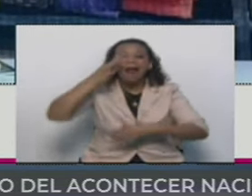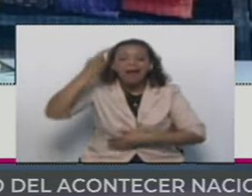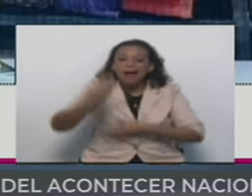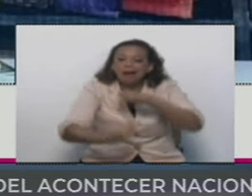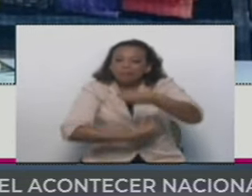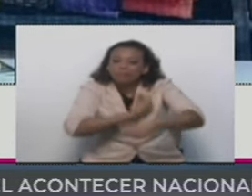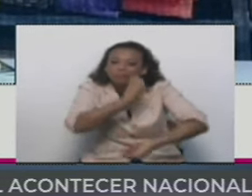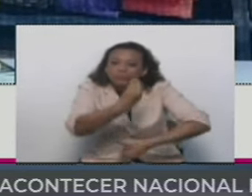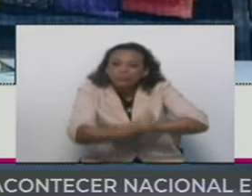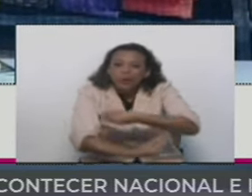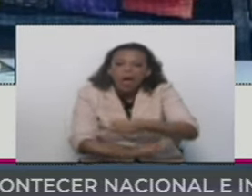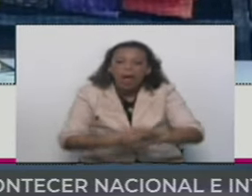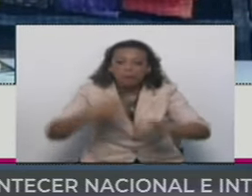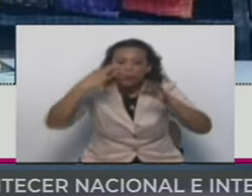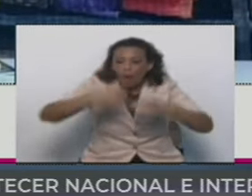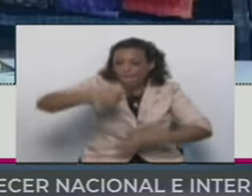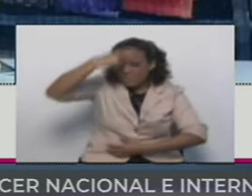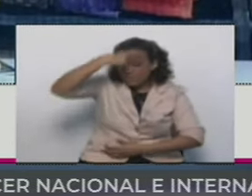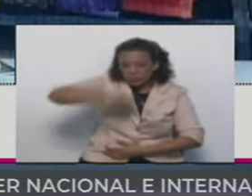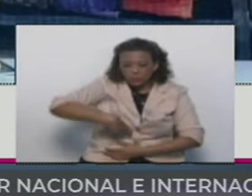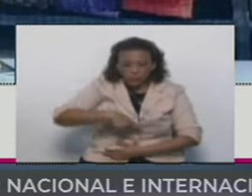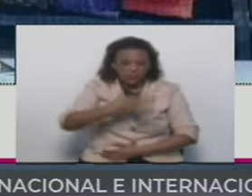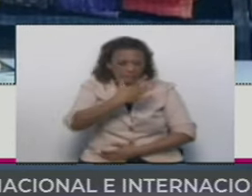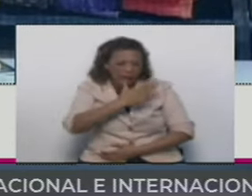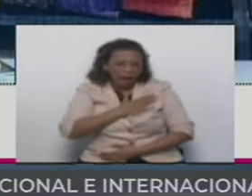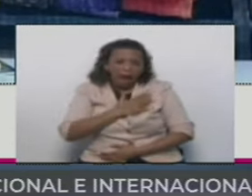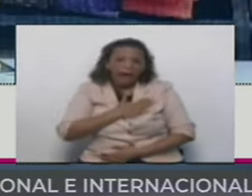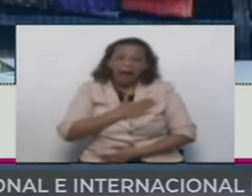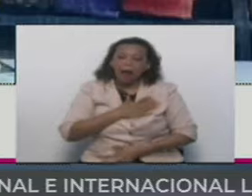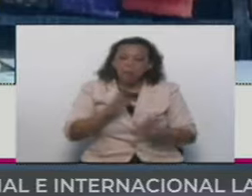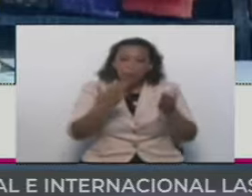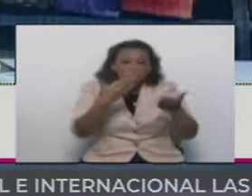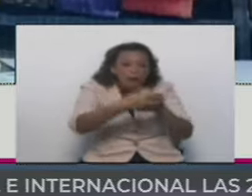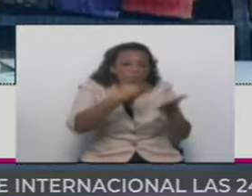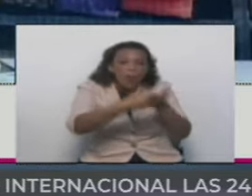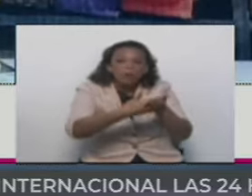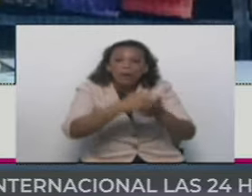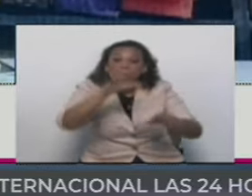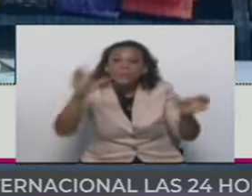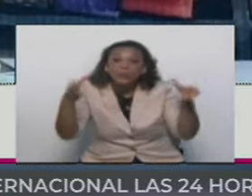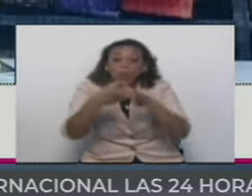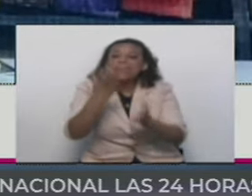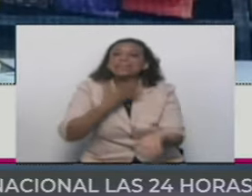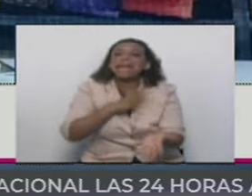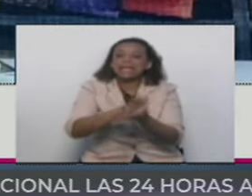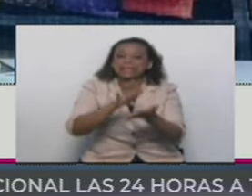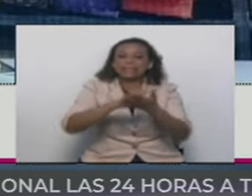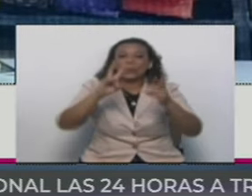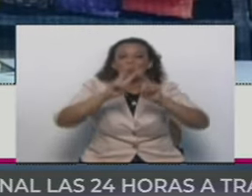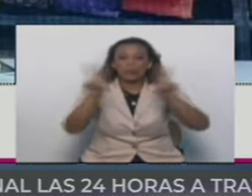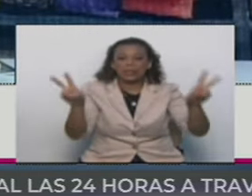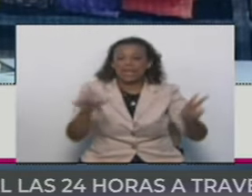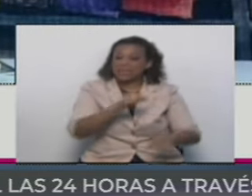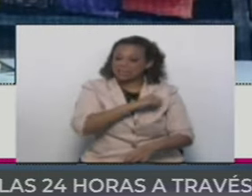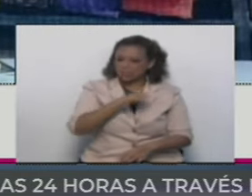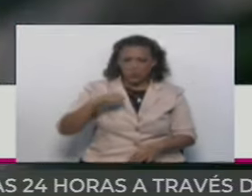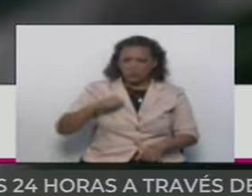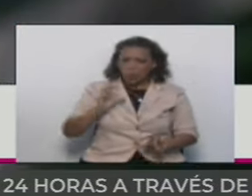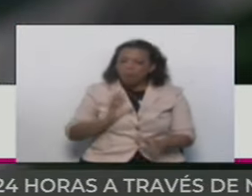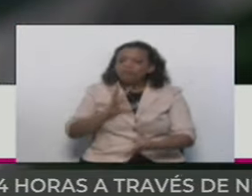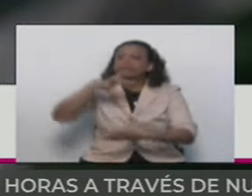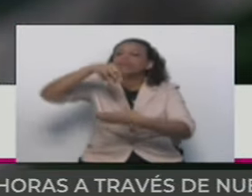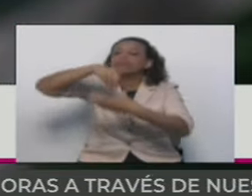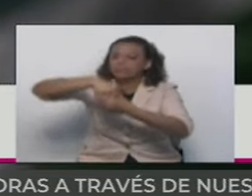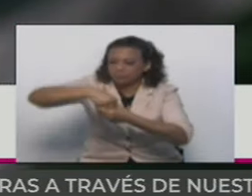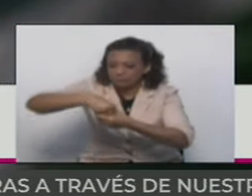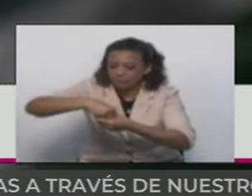realización como ser social en el marco de una sociedad armónica del ser individual que cada